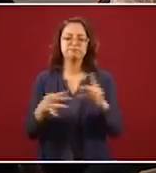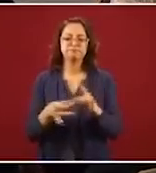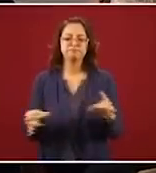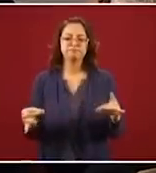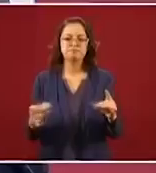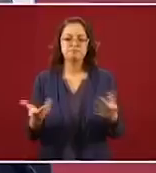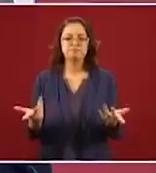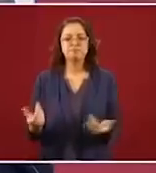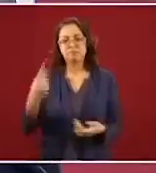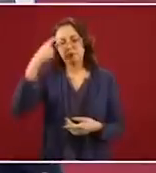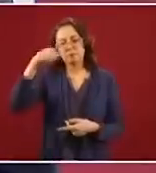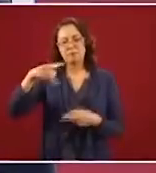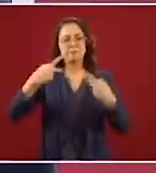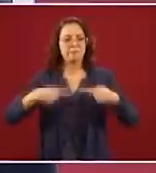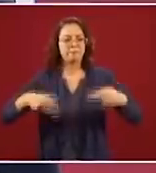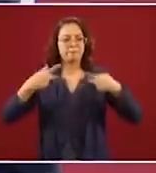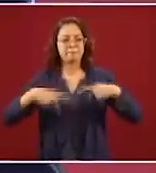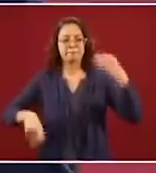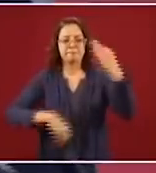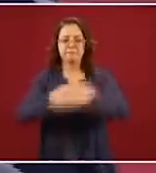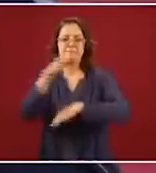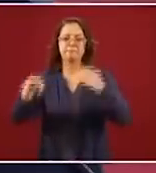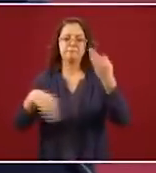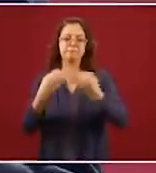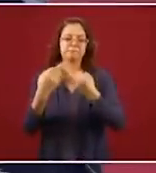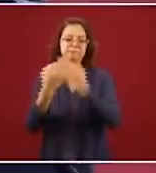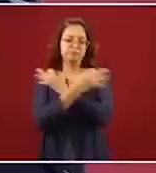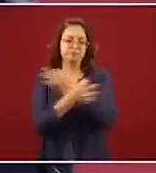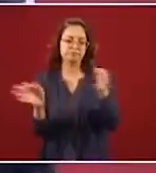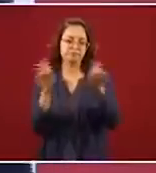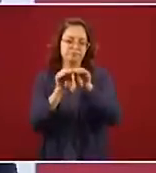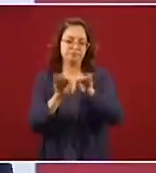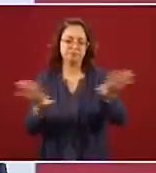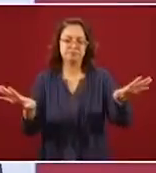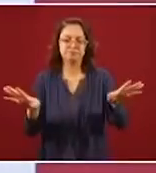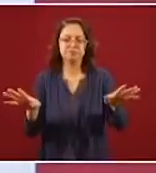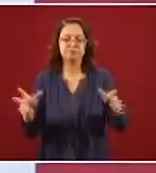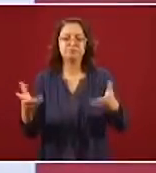que todo el mundo se entere de cómo va a